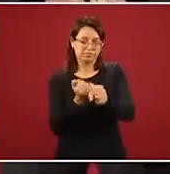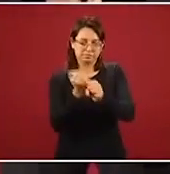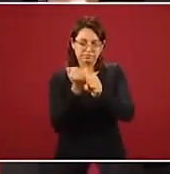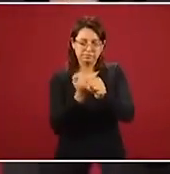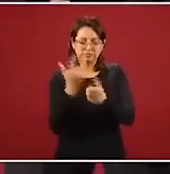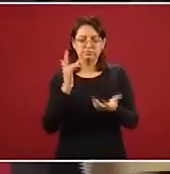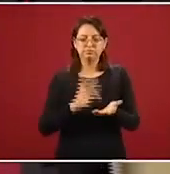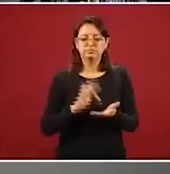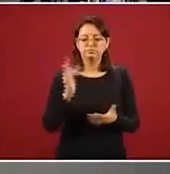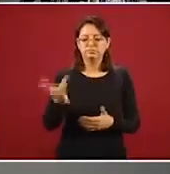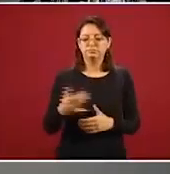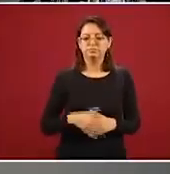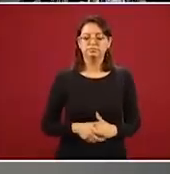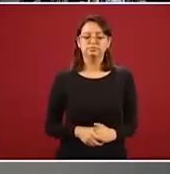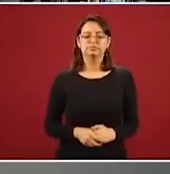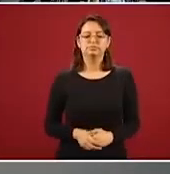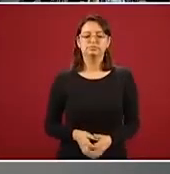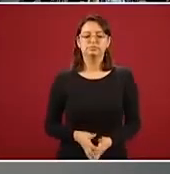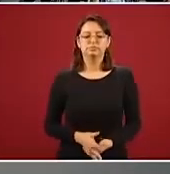Gracias.